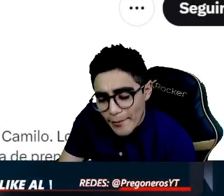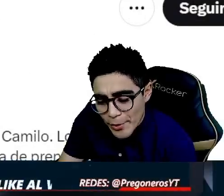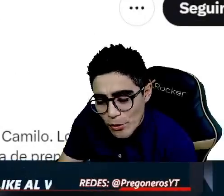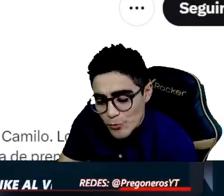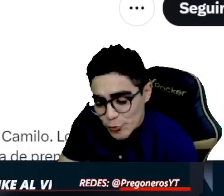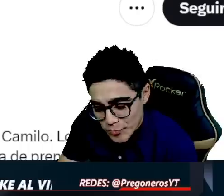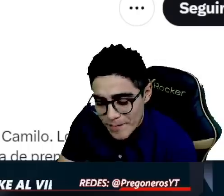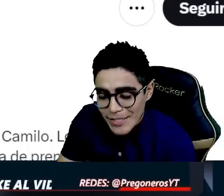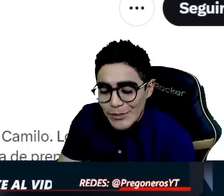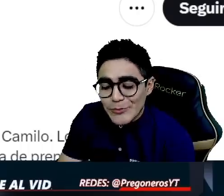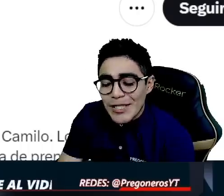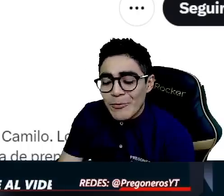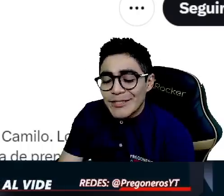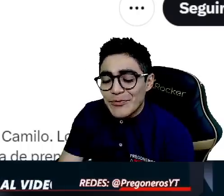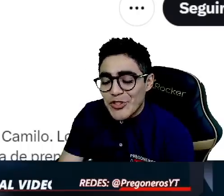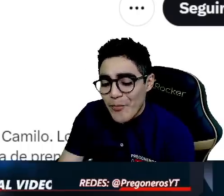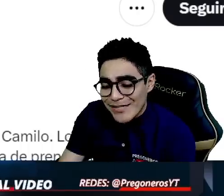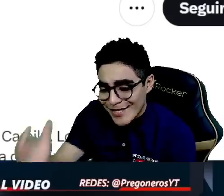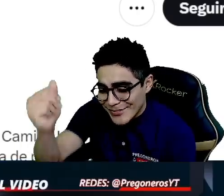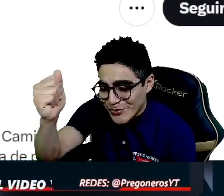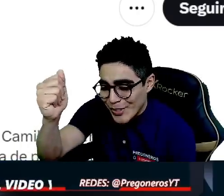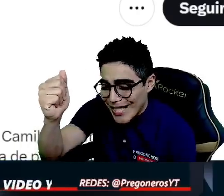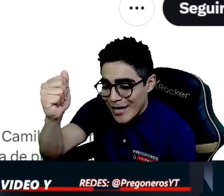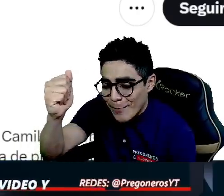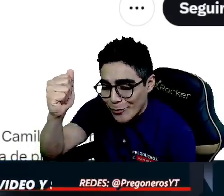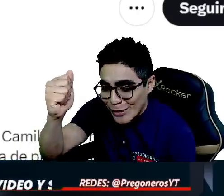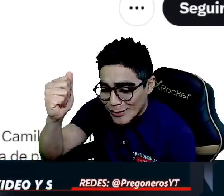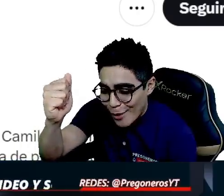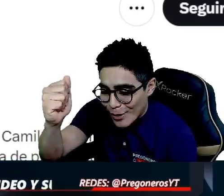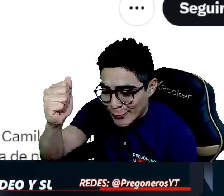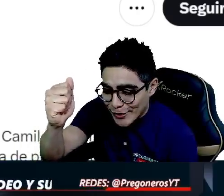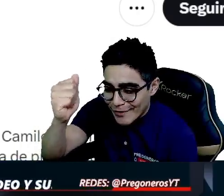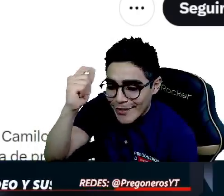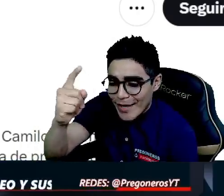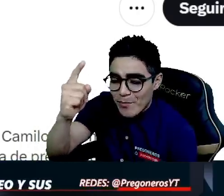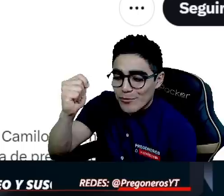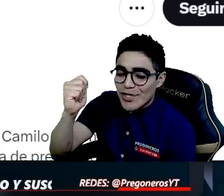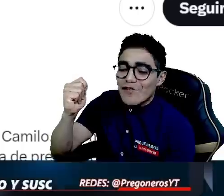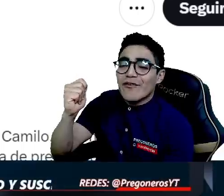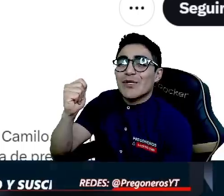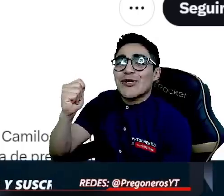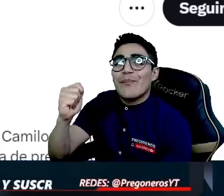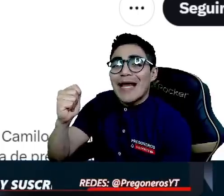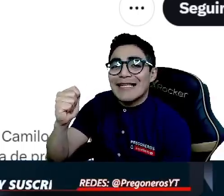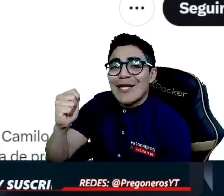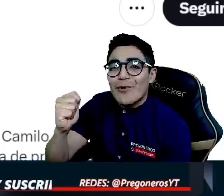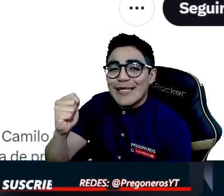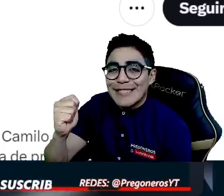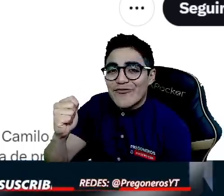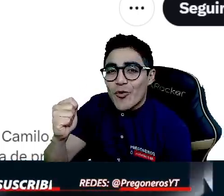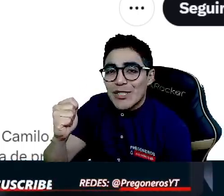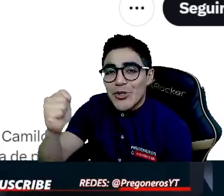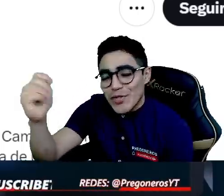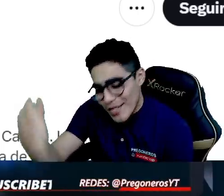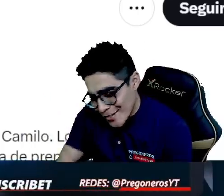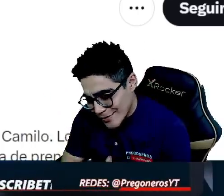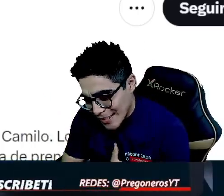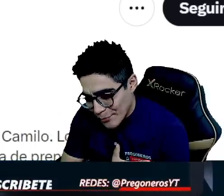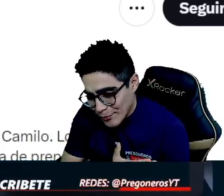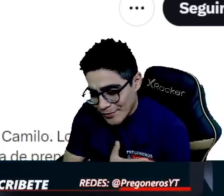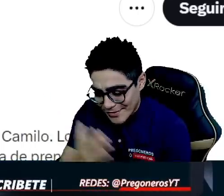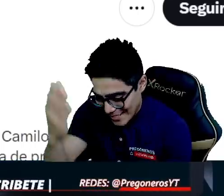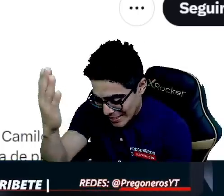amigos bienvenidos una nueva transmisión más a este su canal pregoneros de la 4t en busca la información para esta cuarta transformación